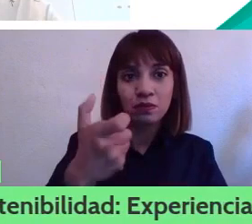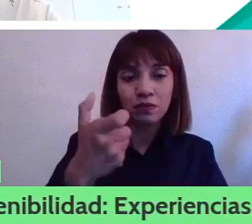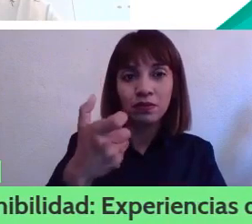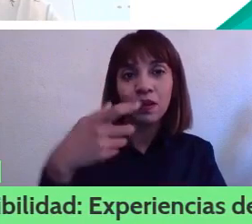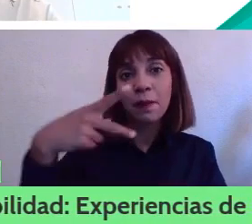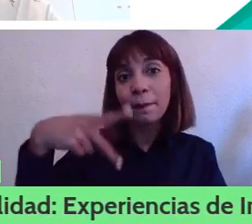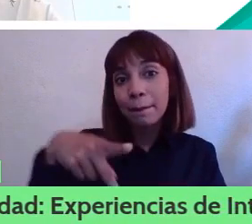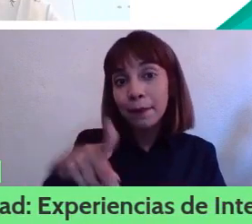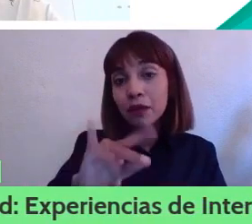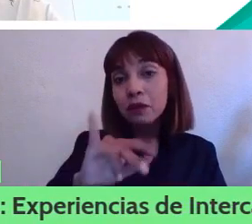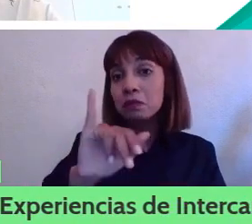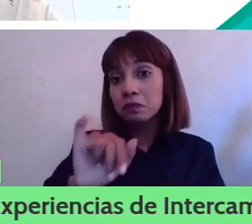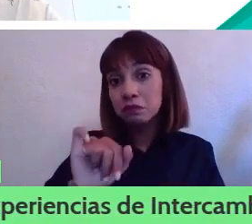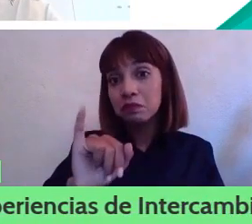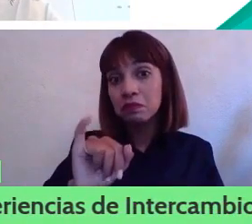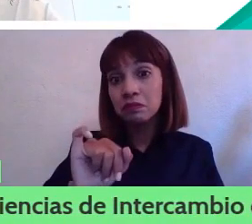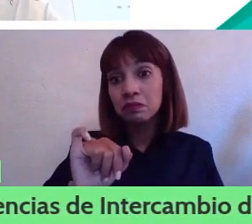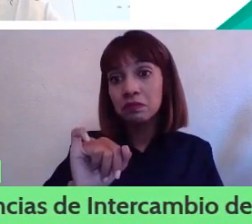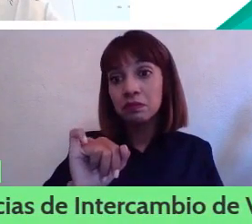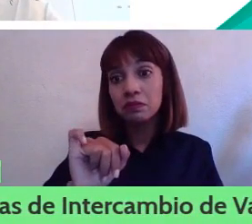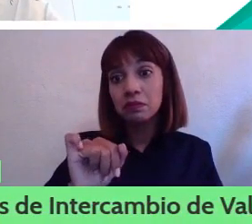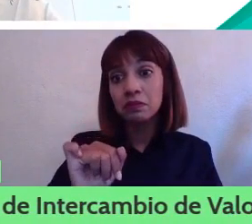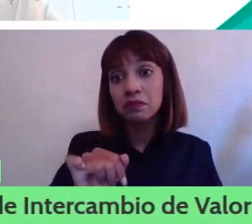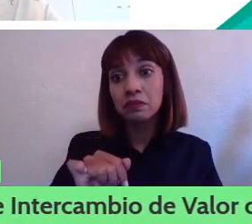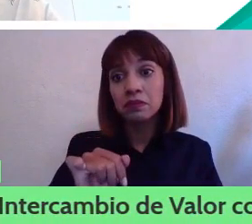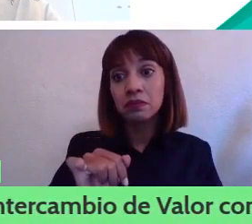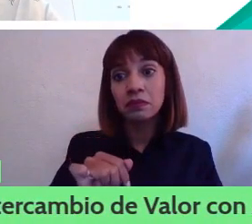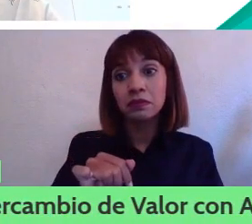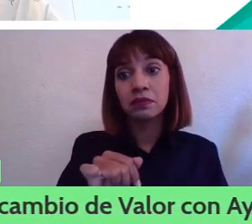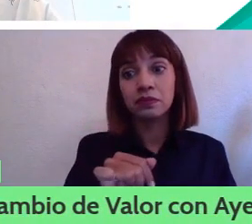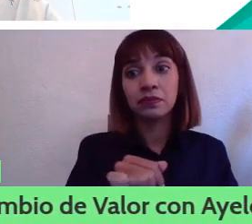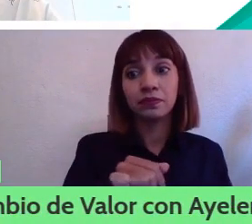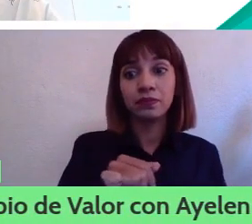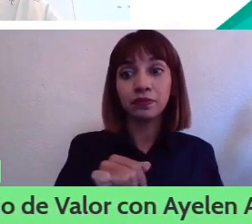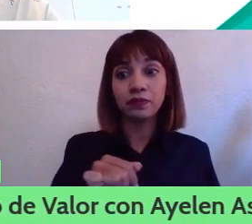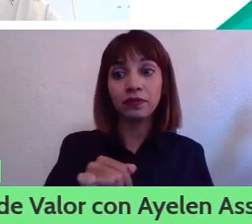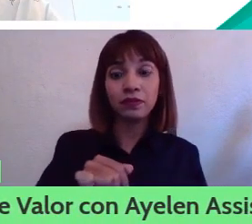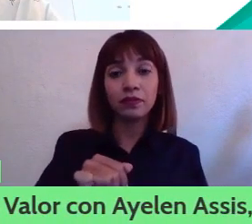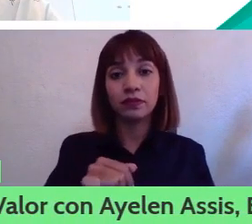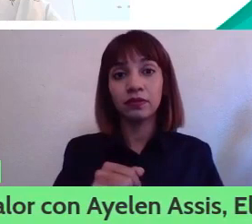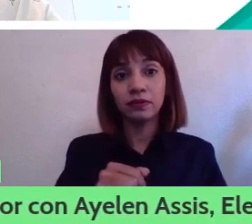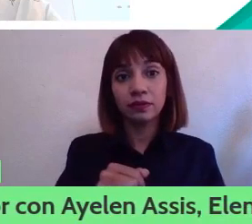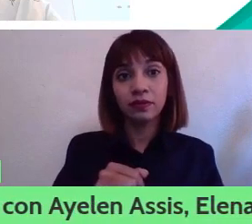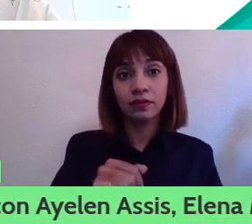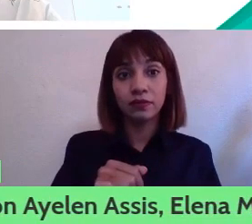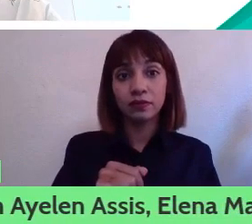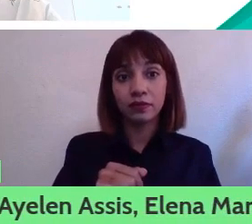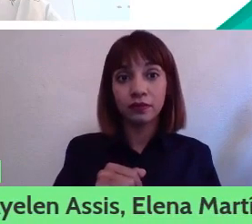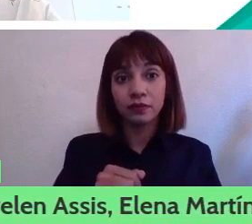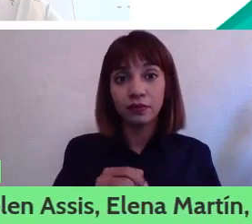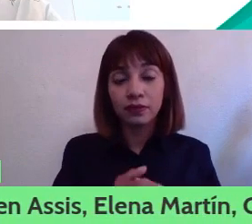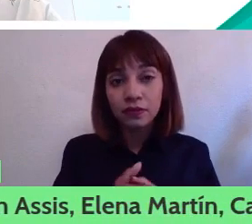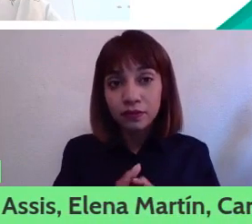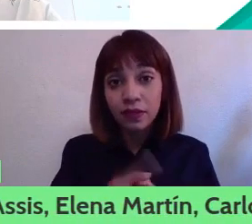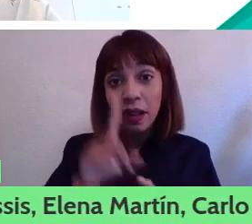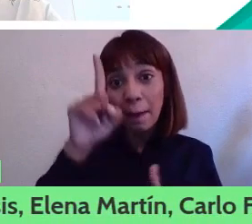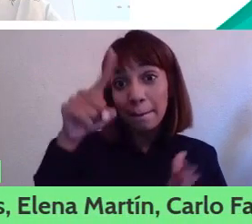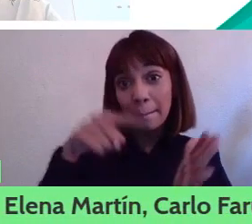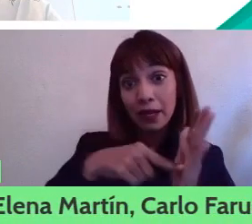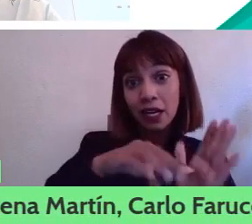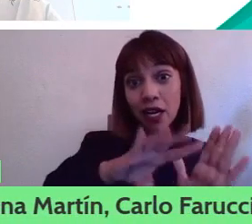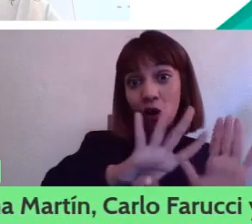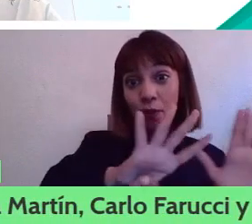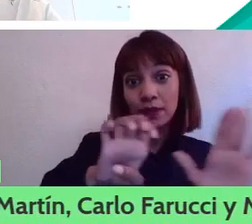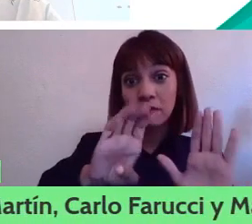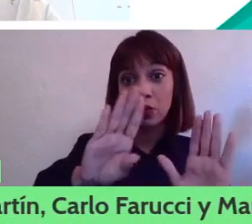sí es cierto que idealist.org o idealistas.org nace en el año 1995 y casi desde el principio